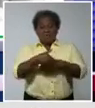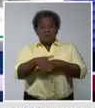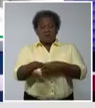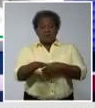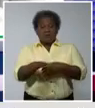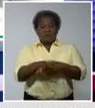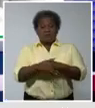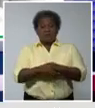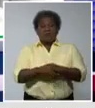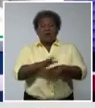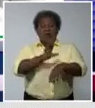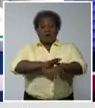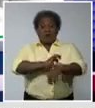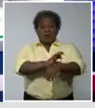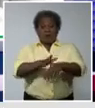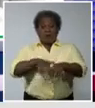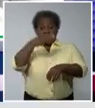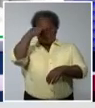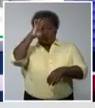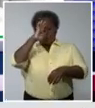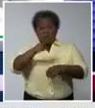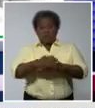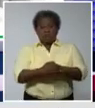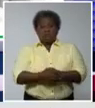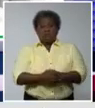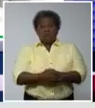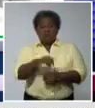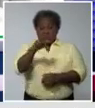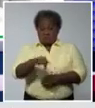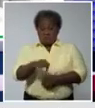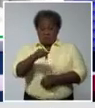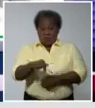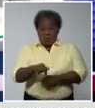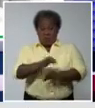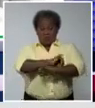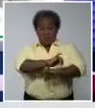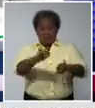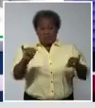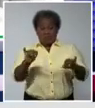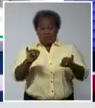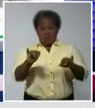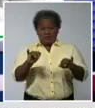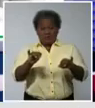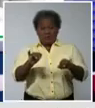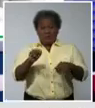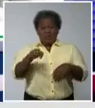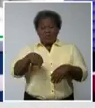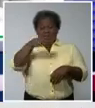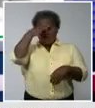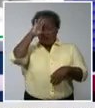la pandemia en nuestro país. Hoy se reporta en nuestra isla